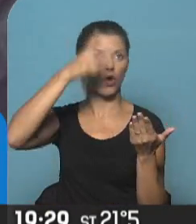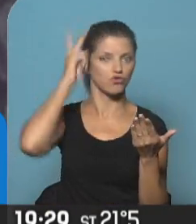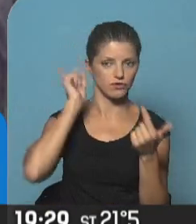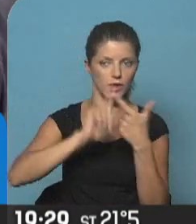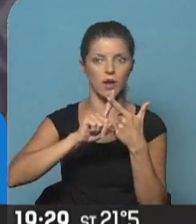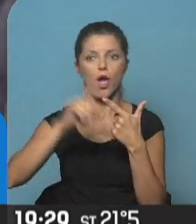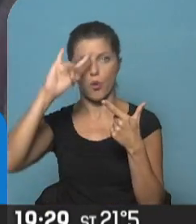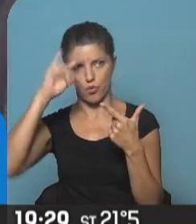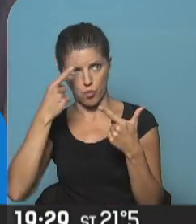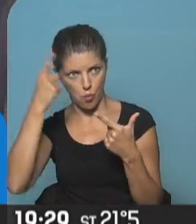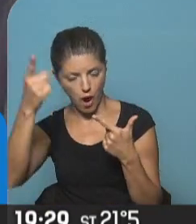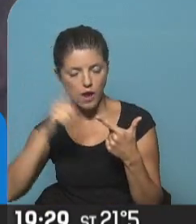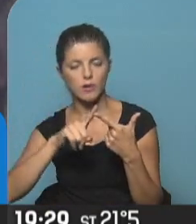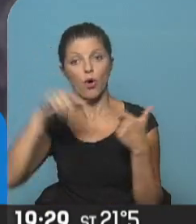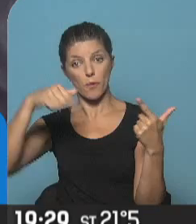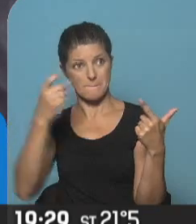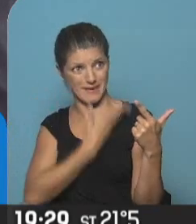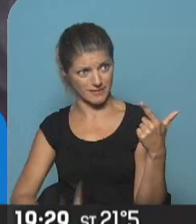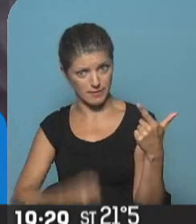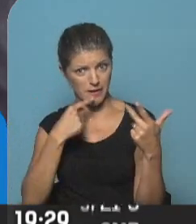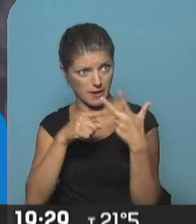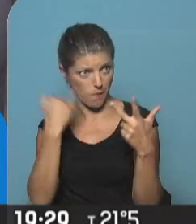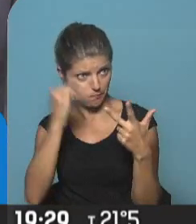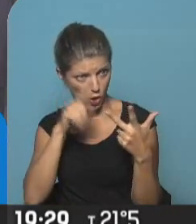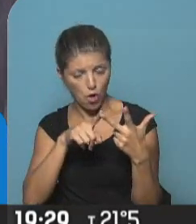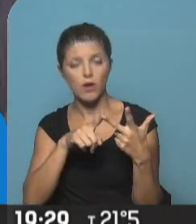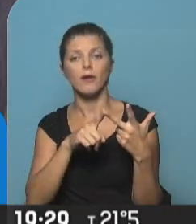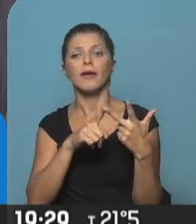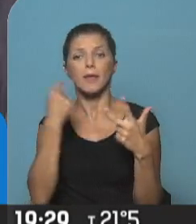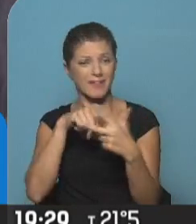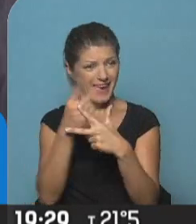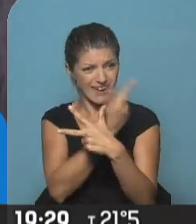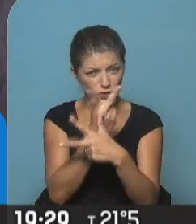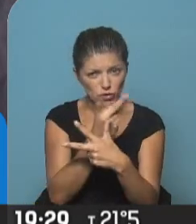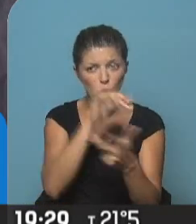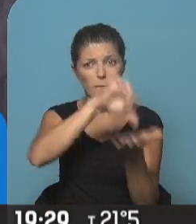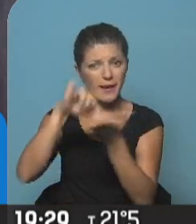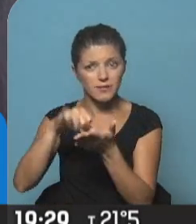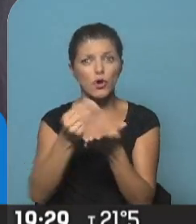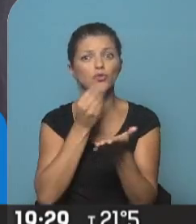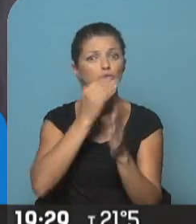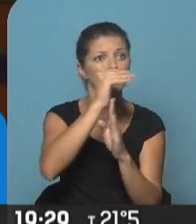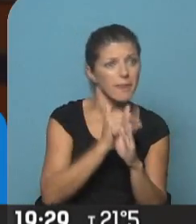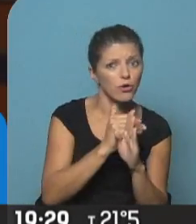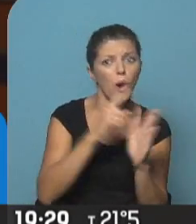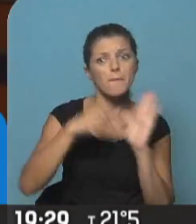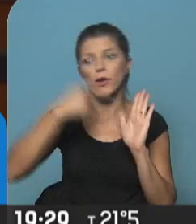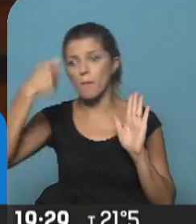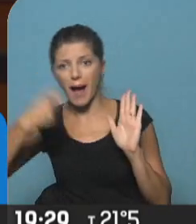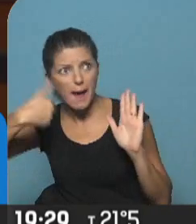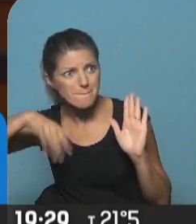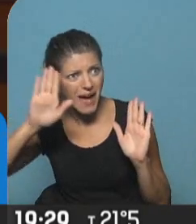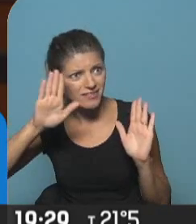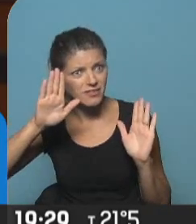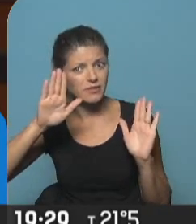Uruguay, hoy el presidente los ponía de ejemplo, ¿es verdad que allí se consume mucho menos pero se paga bastante más? Bueno, si uno compara con